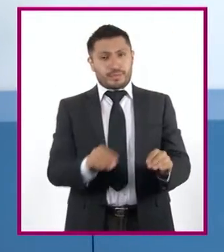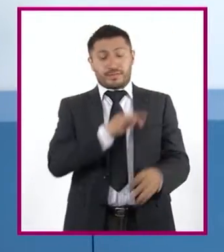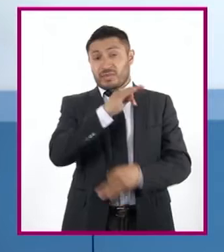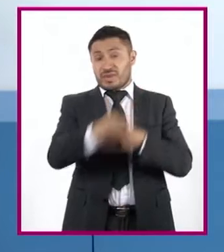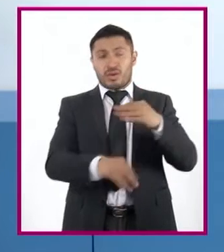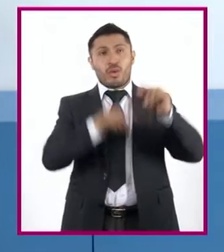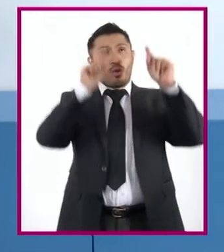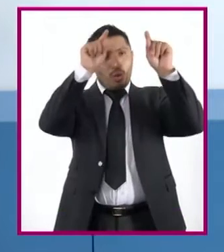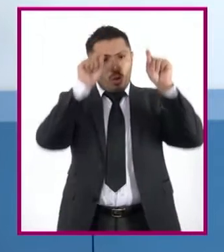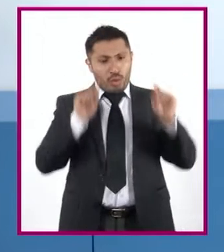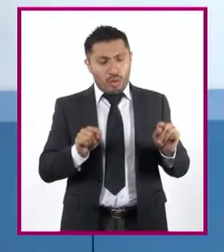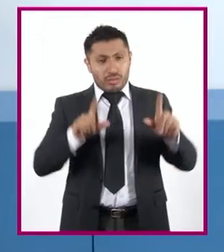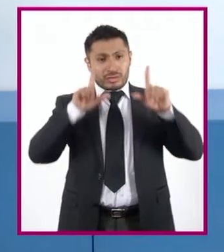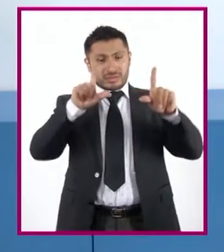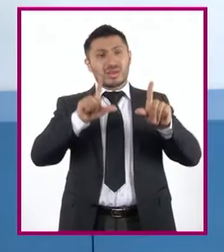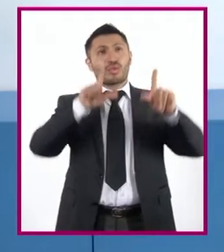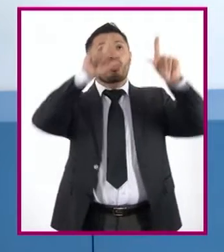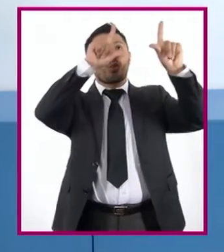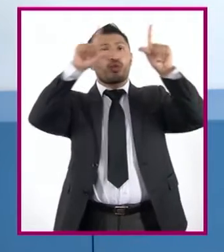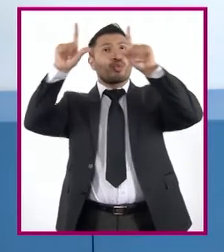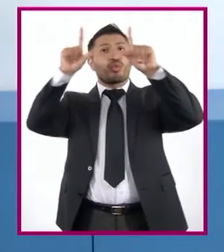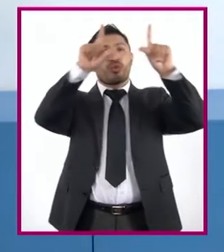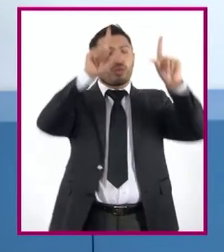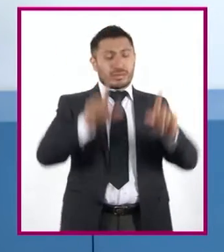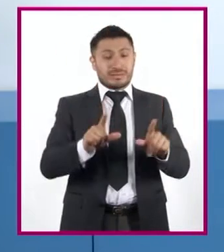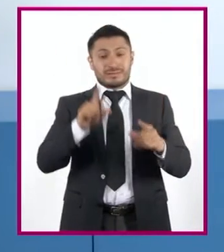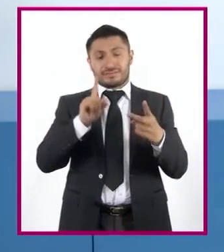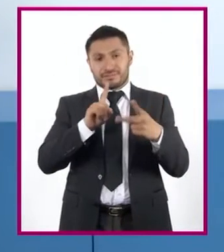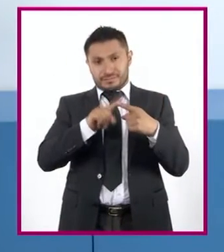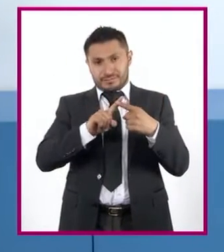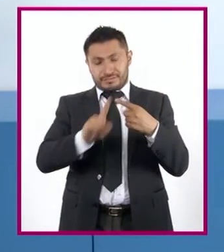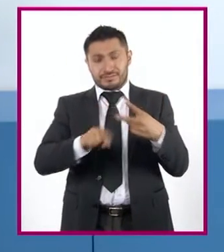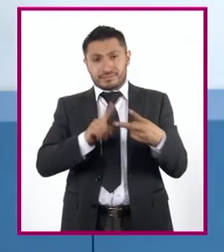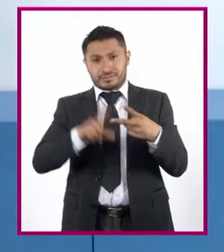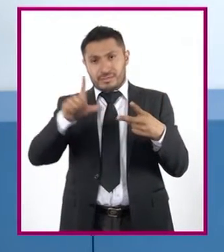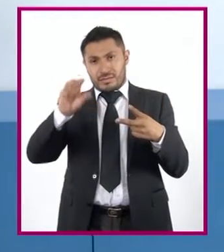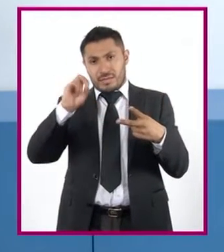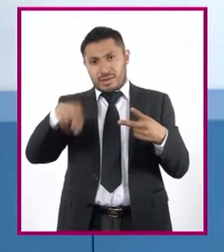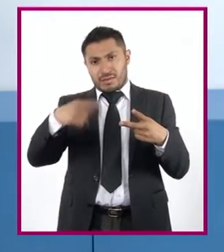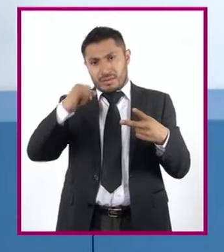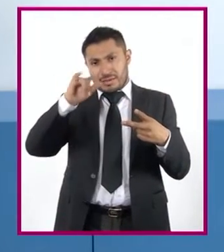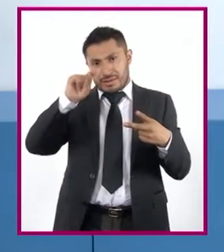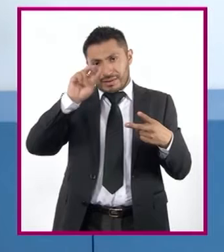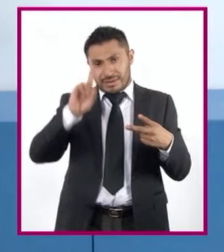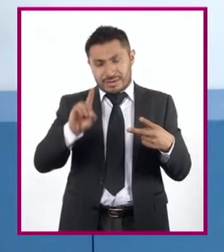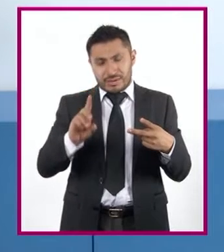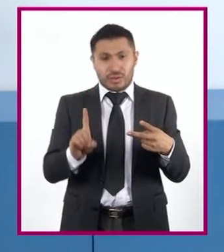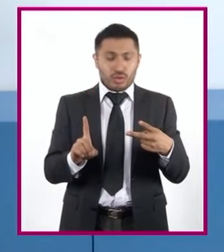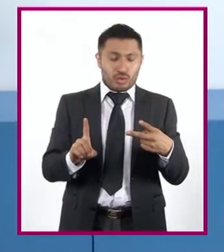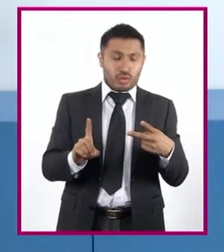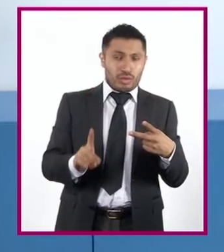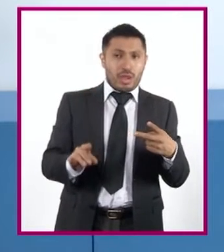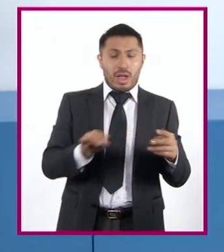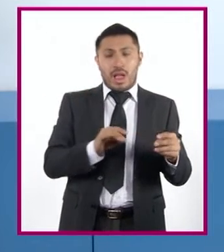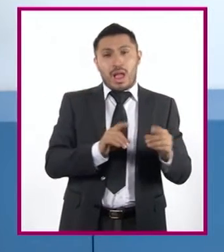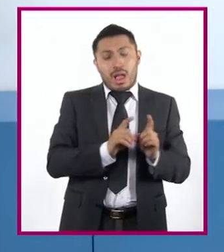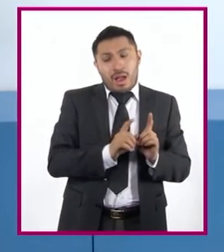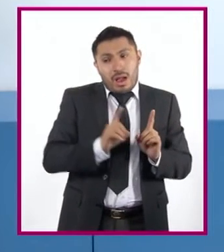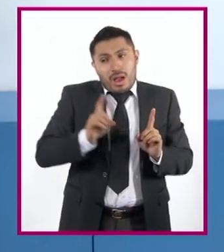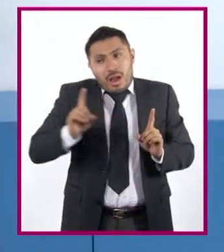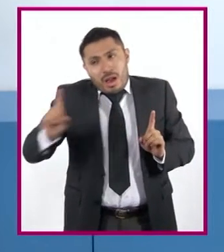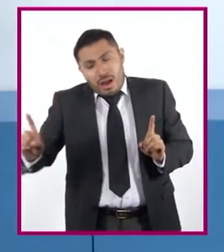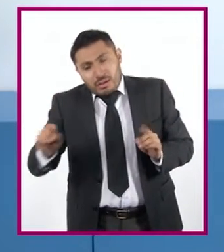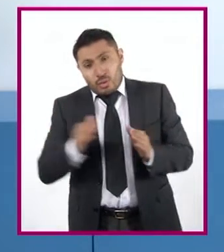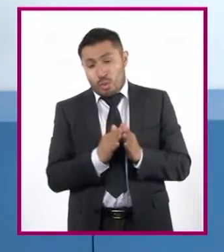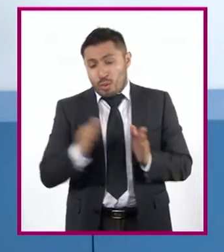dirección. La longitud es la distancia del movimiento de la figura. A